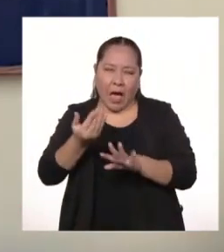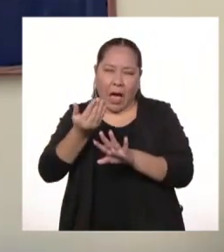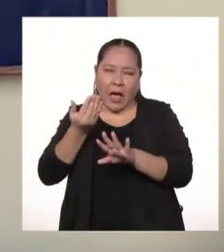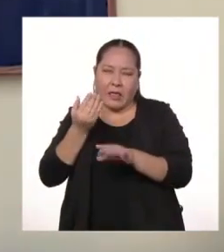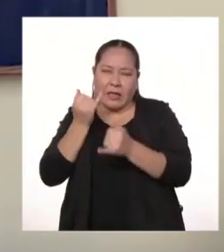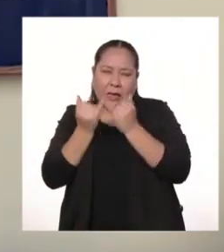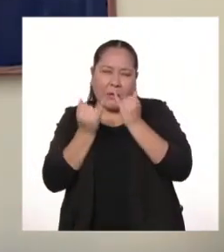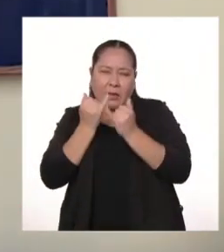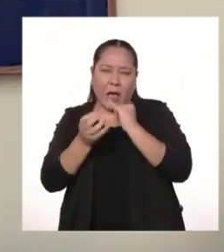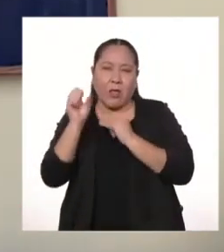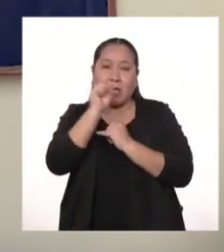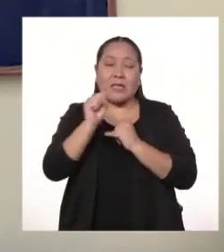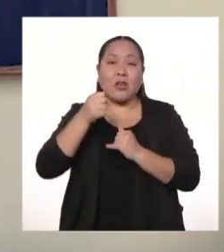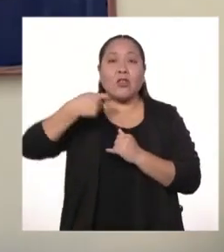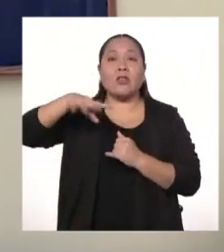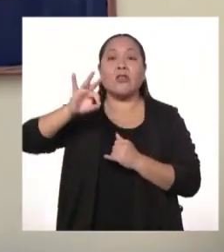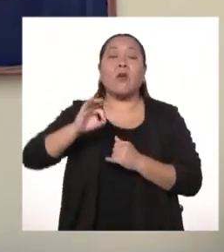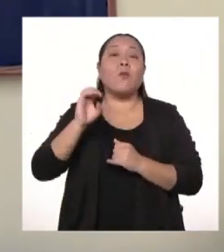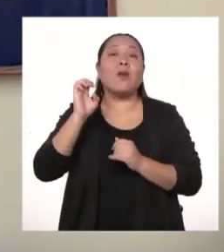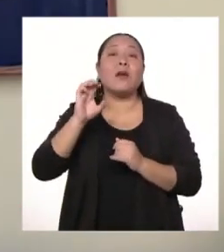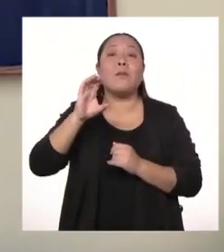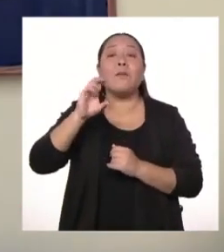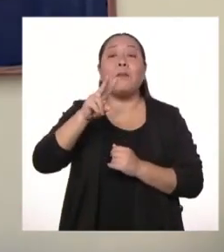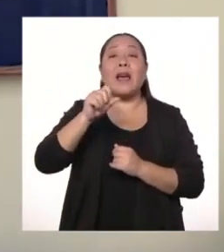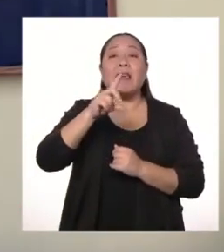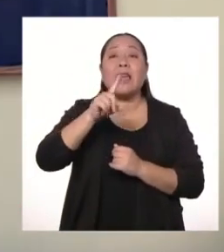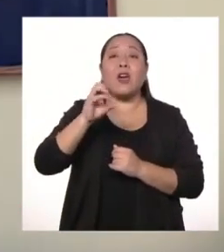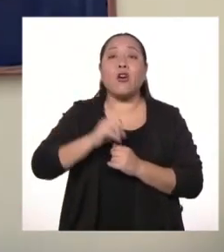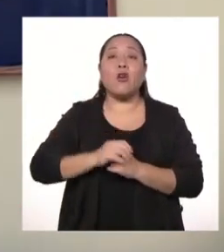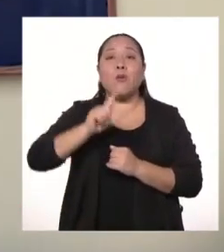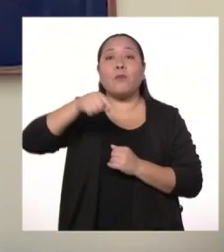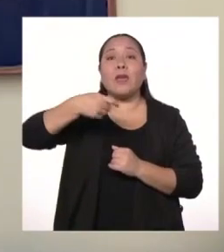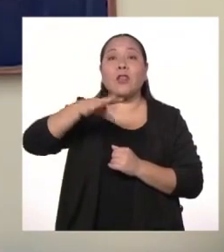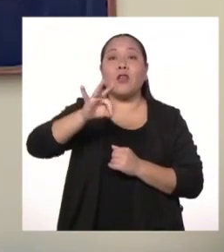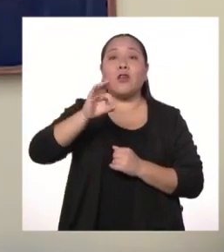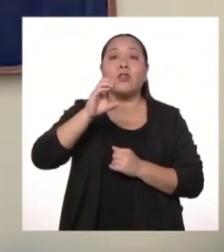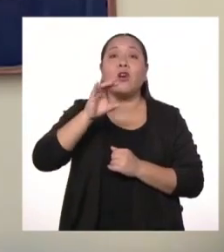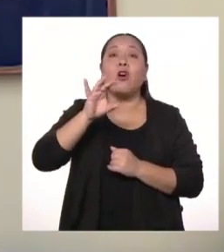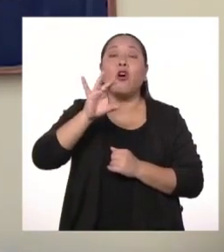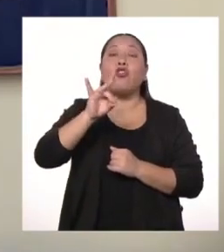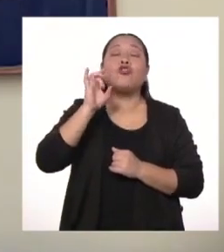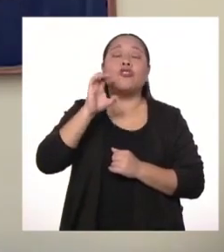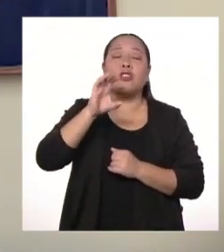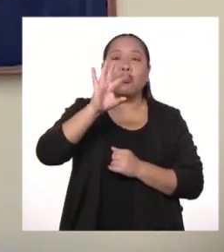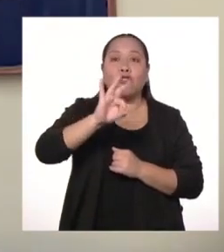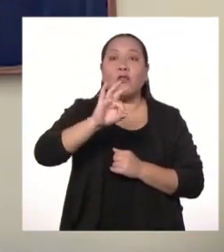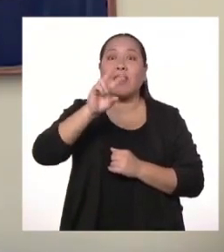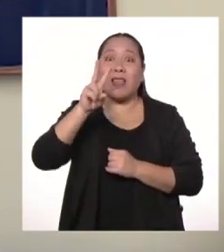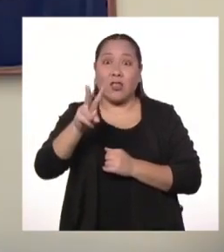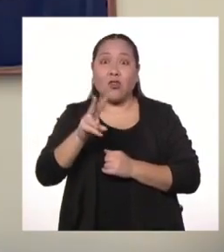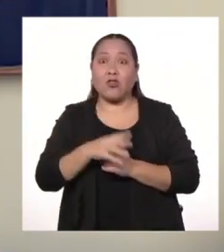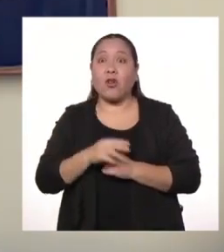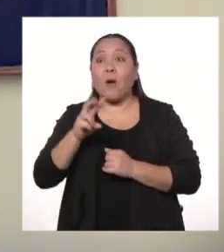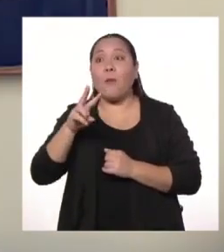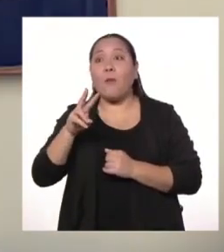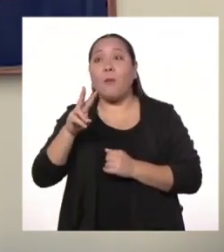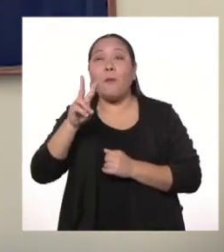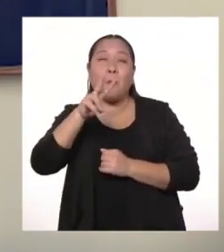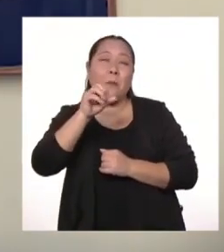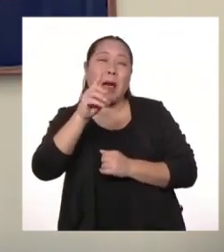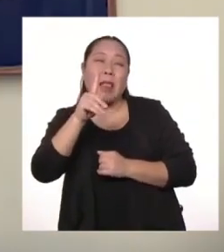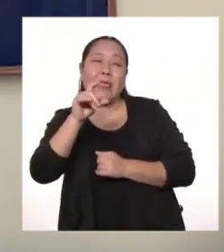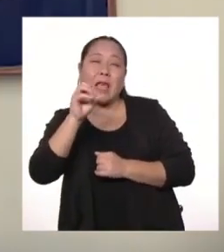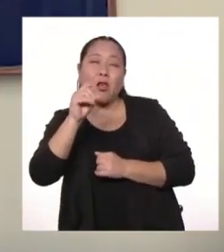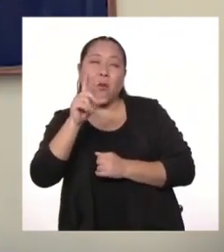César Vallejo, por ejemplo, nació en 1892, José Carlos Mariátegui en 1894. Valdelomar sí era un